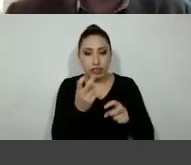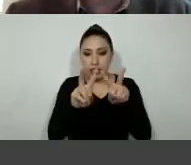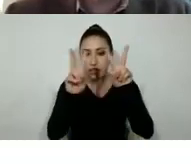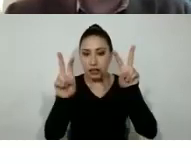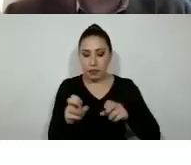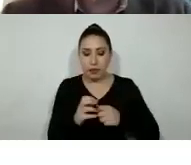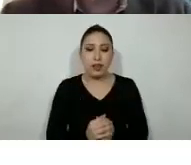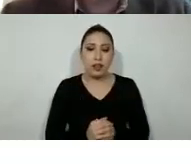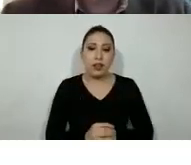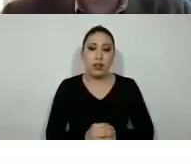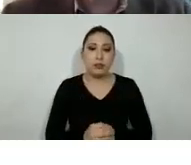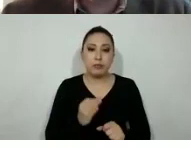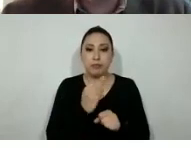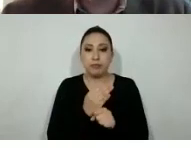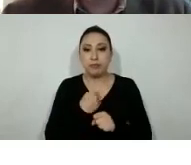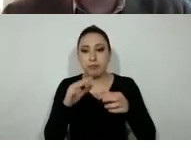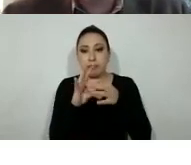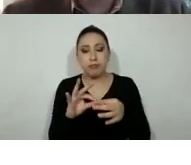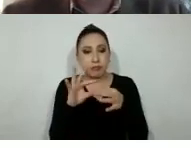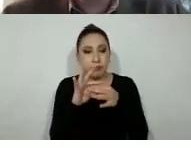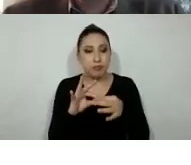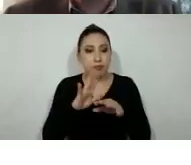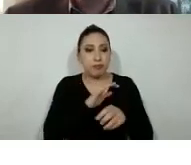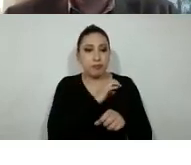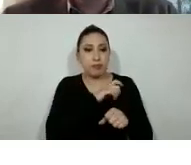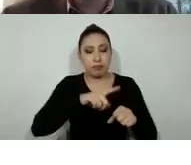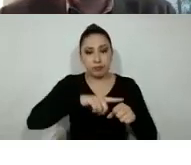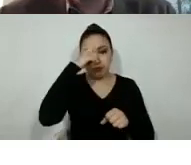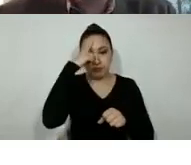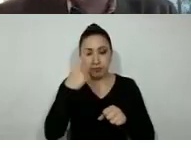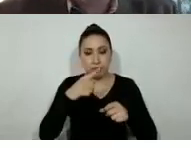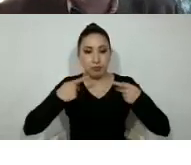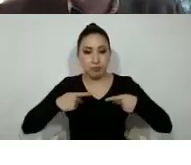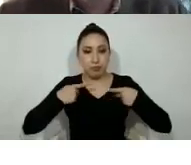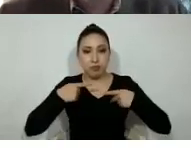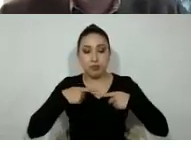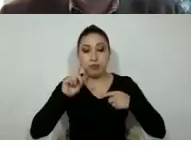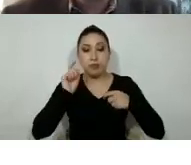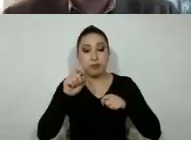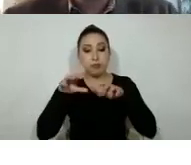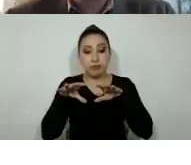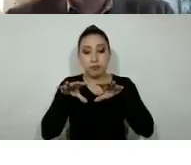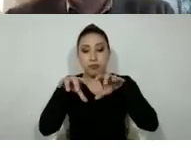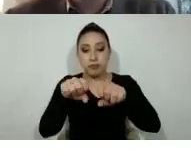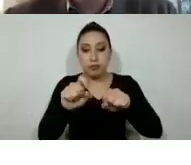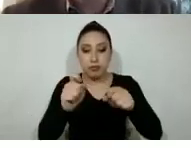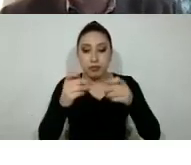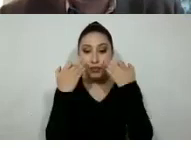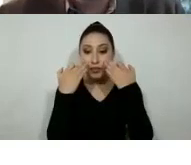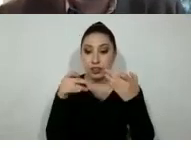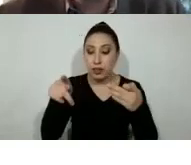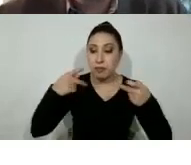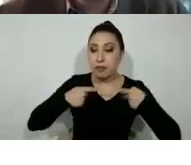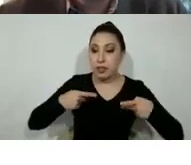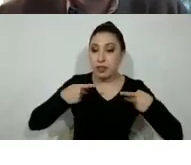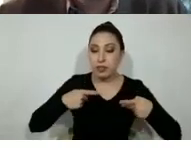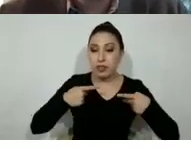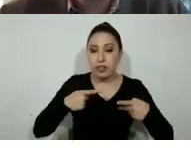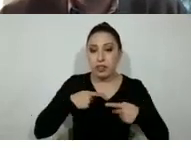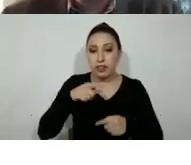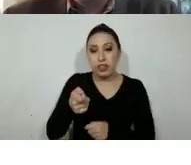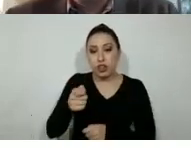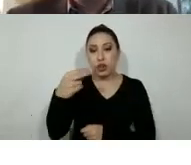Entonces, me voy a referir en especial a detenciones que se realizan en flagrancia. Quiere decir que se realizan, como dice ahí,